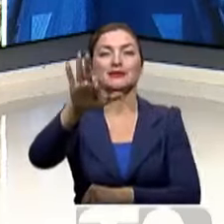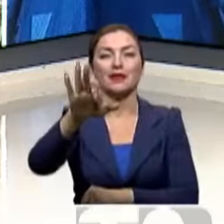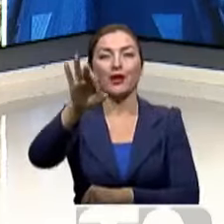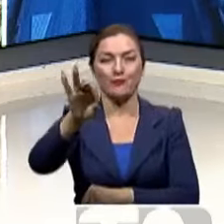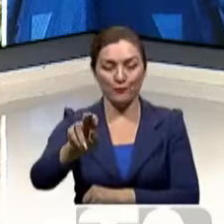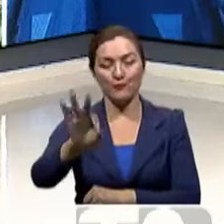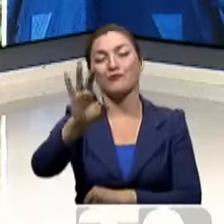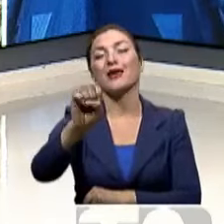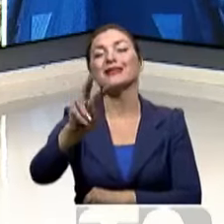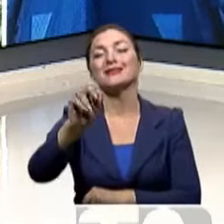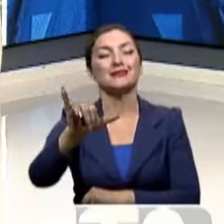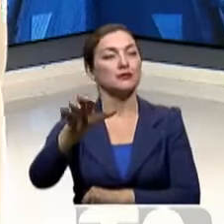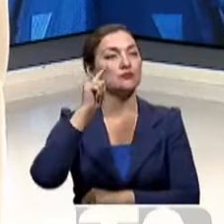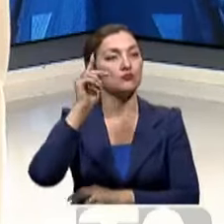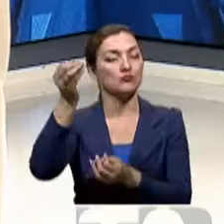Steffi, adelante, buenos días.